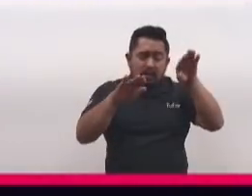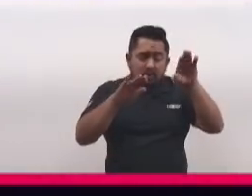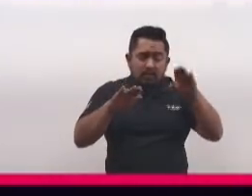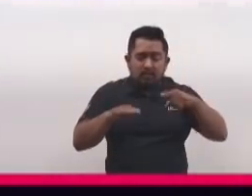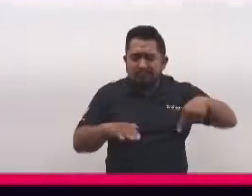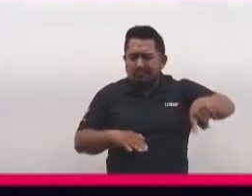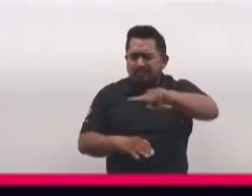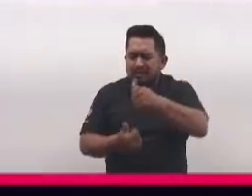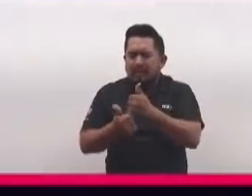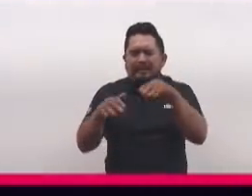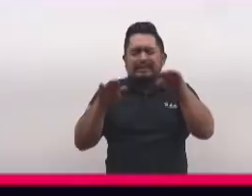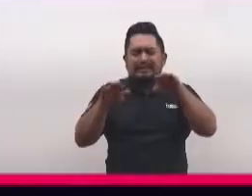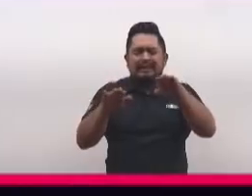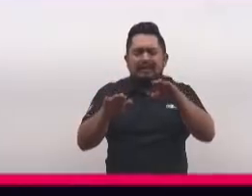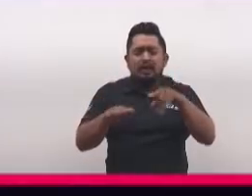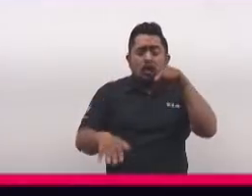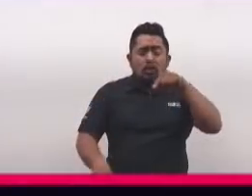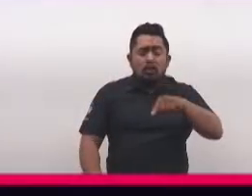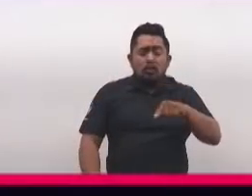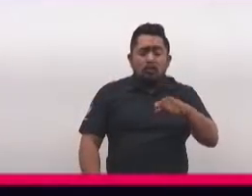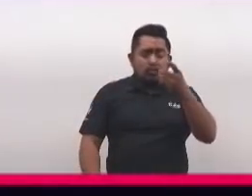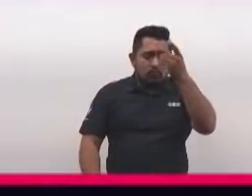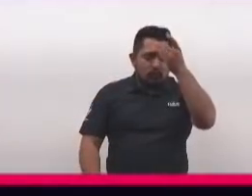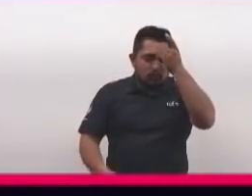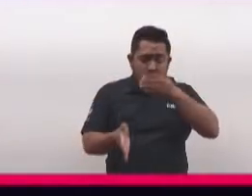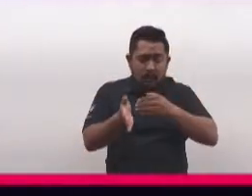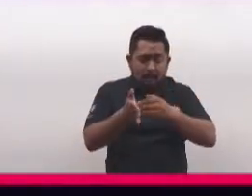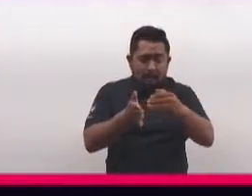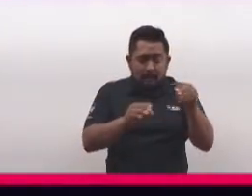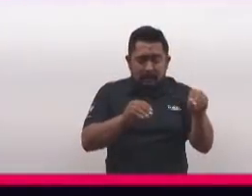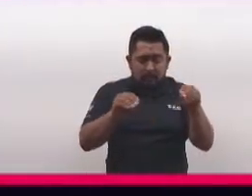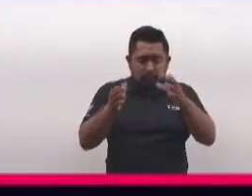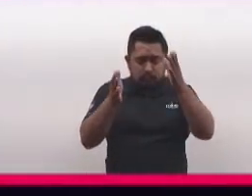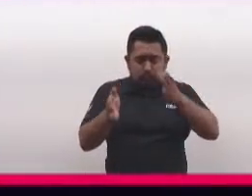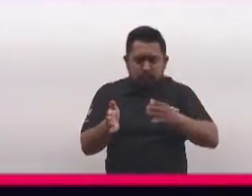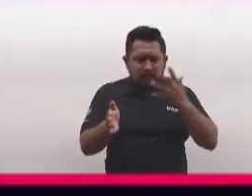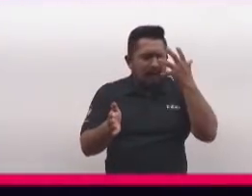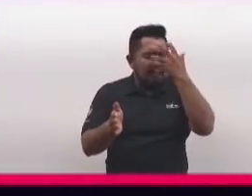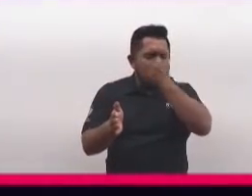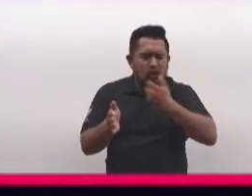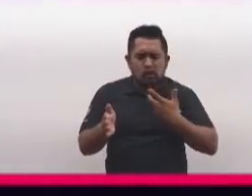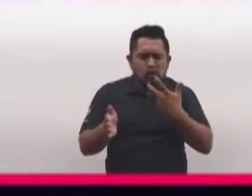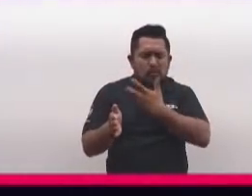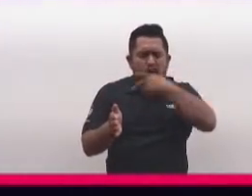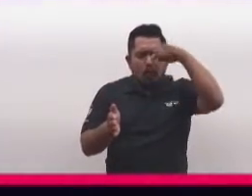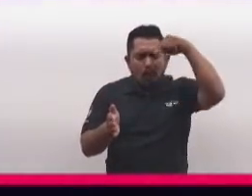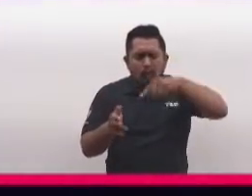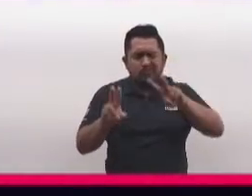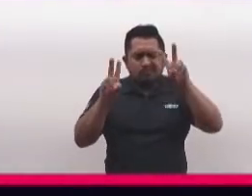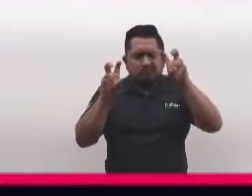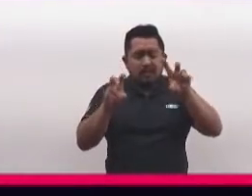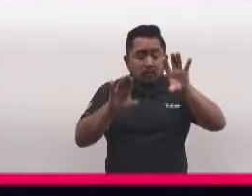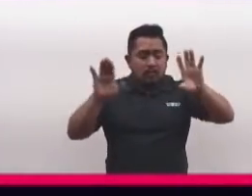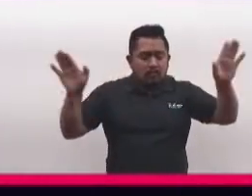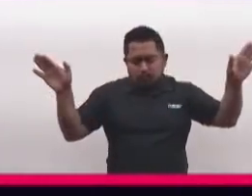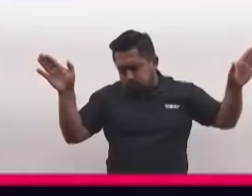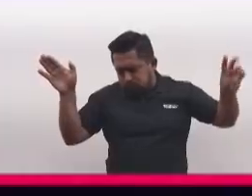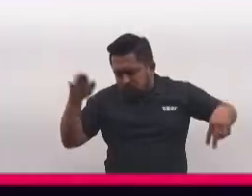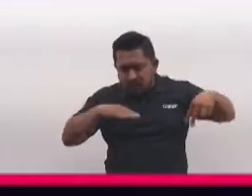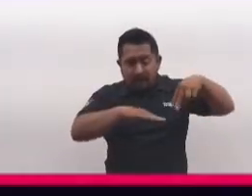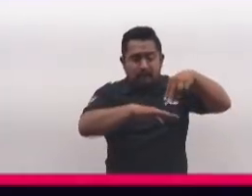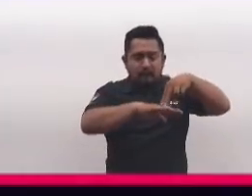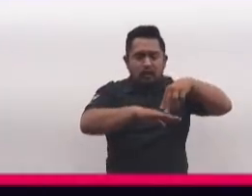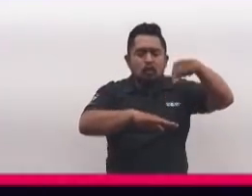posible este inicio señor de una etapa maravillosa donde conmemoramos tu muerte resurrección